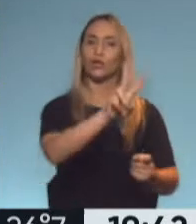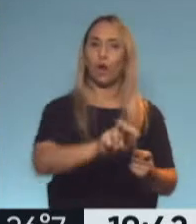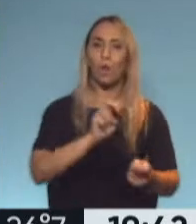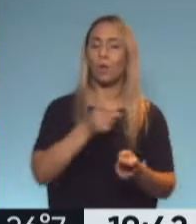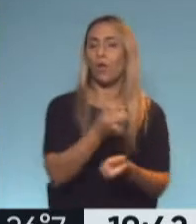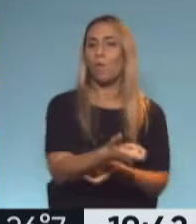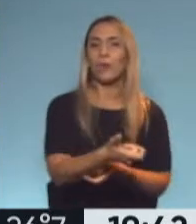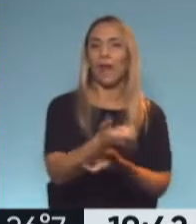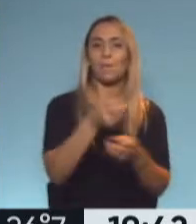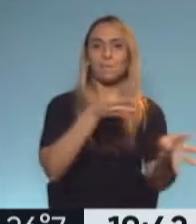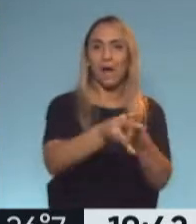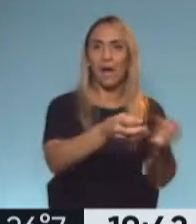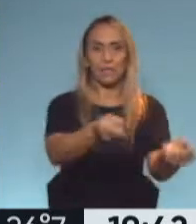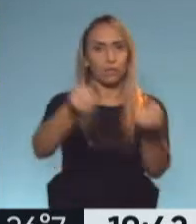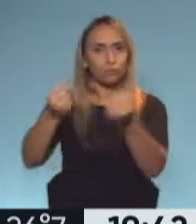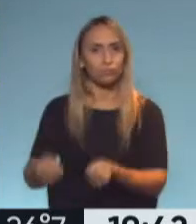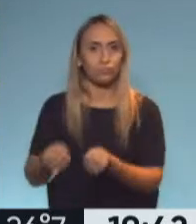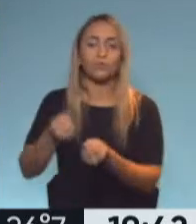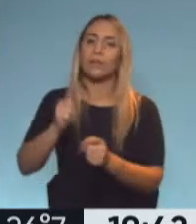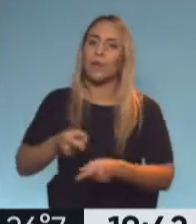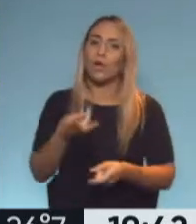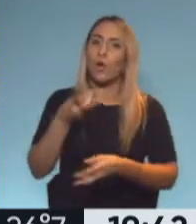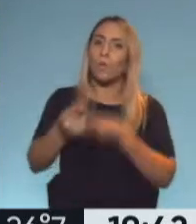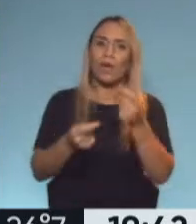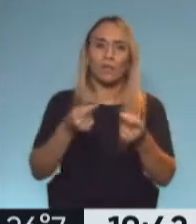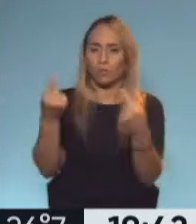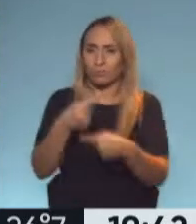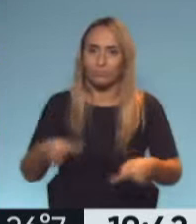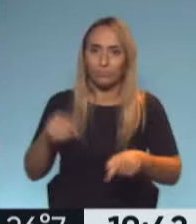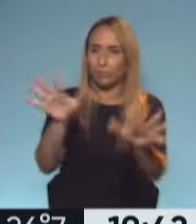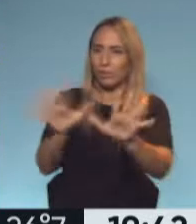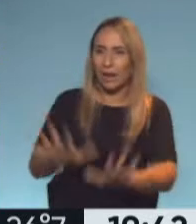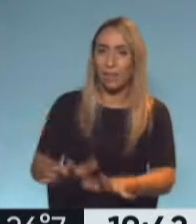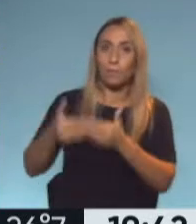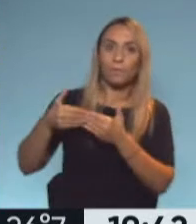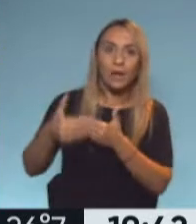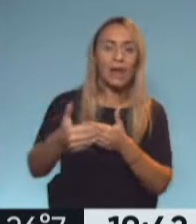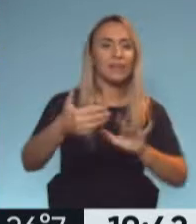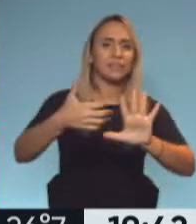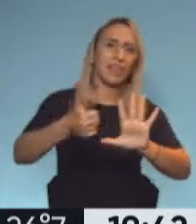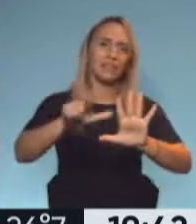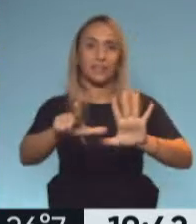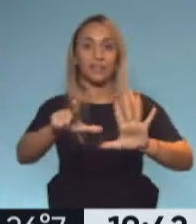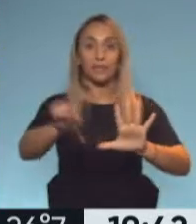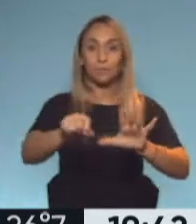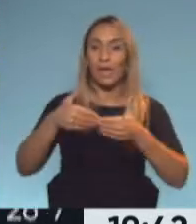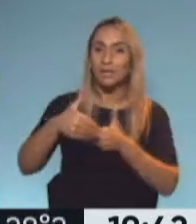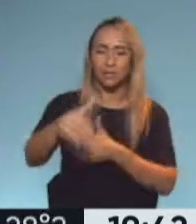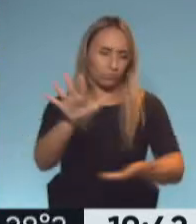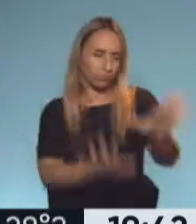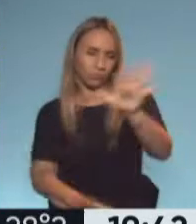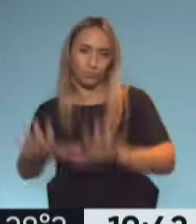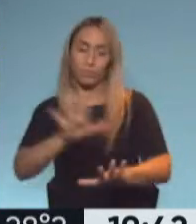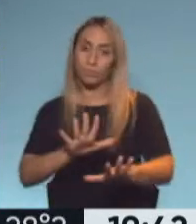de equipamientos para los próximos 6 meses, 7 meses, y esto es una muy buena noticia en un escenario